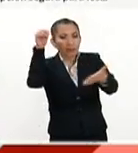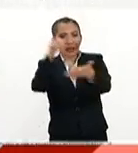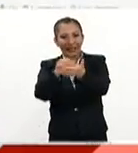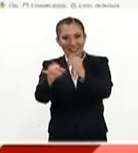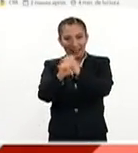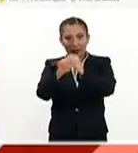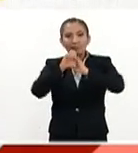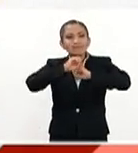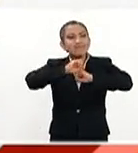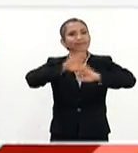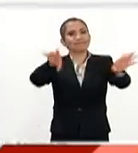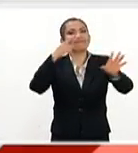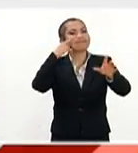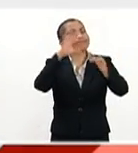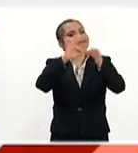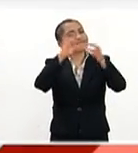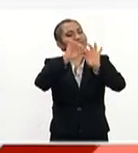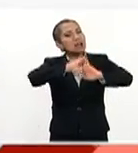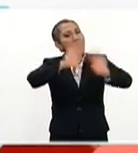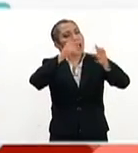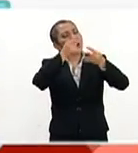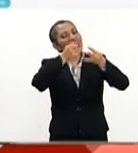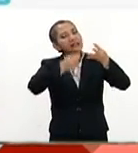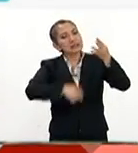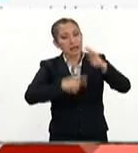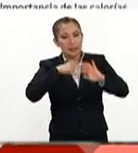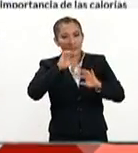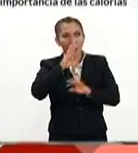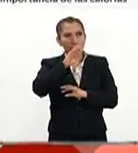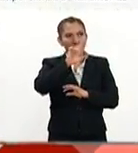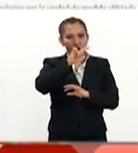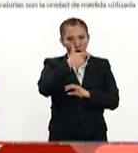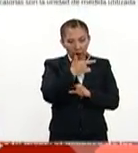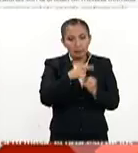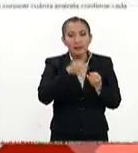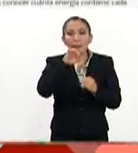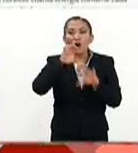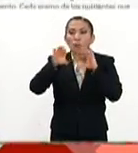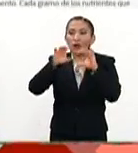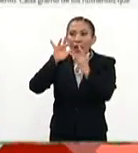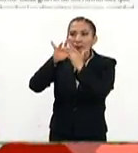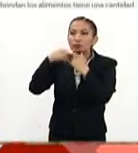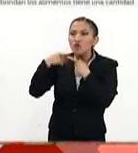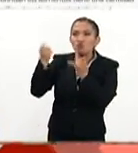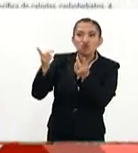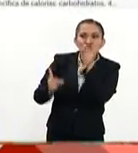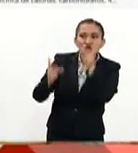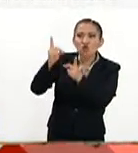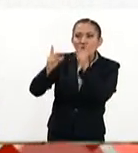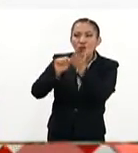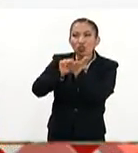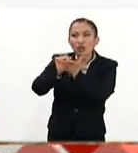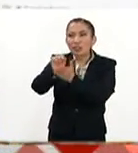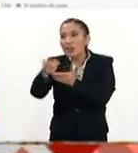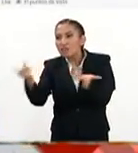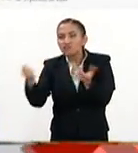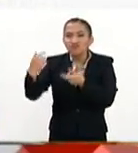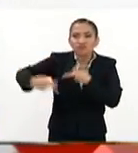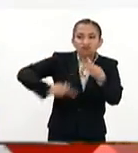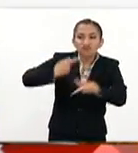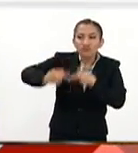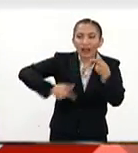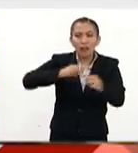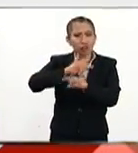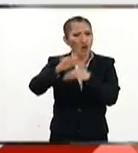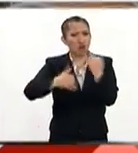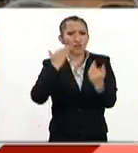página de internet, tenemos un blog, tenemos también comunicación con los consumidores a través de Twitter y, bueno, estamos trabajando en todas las